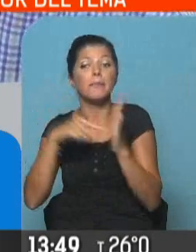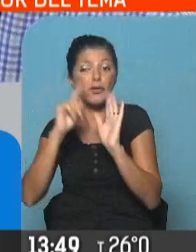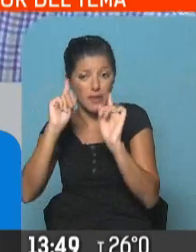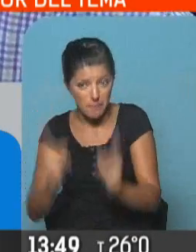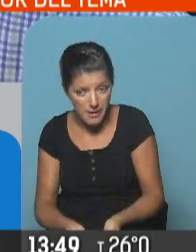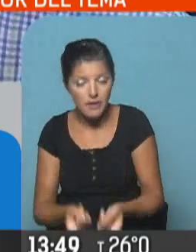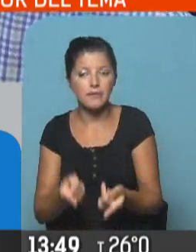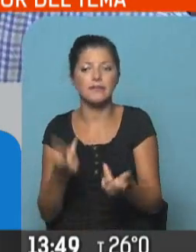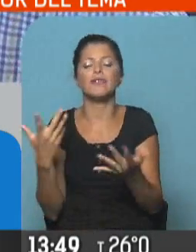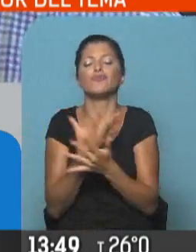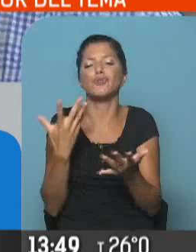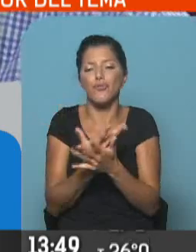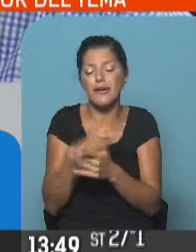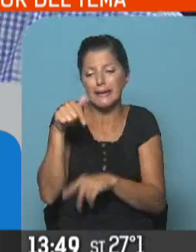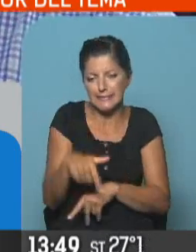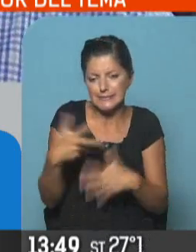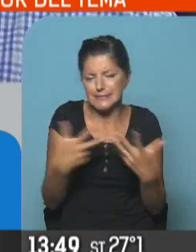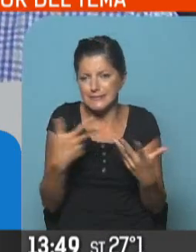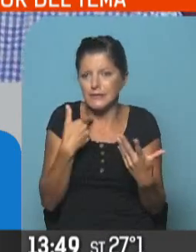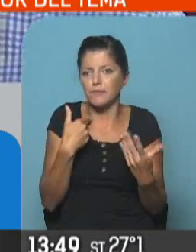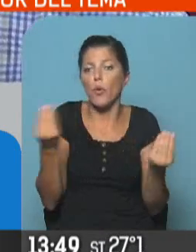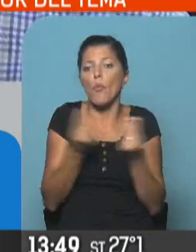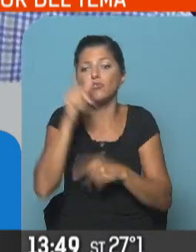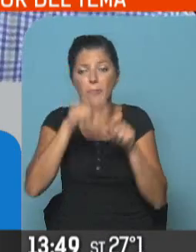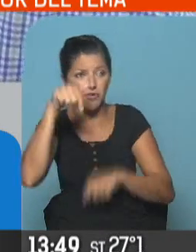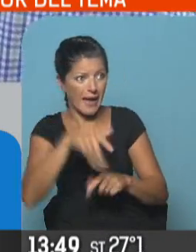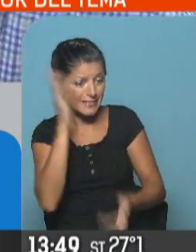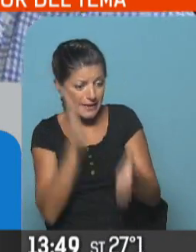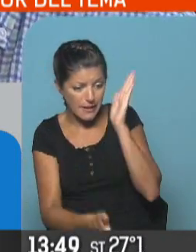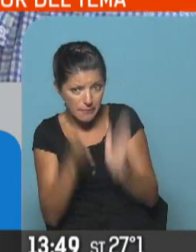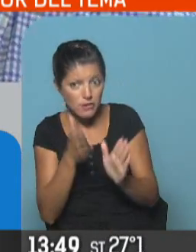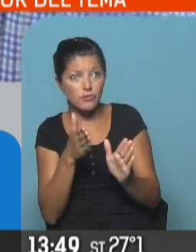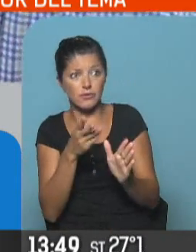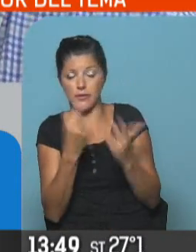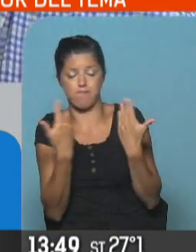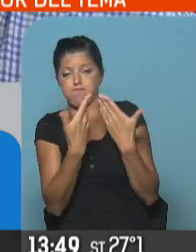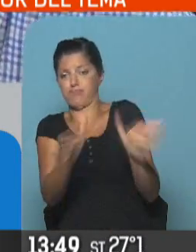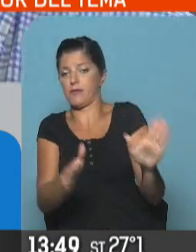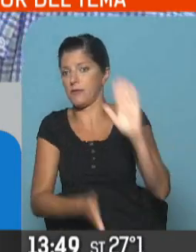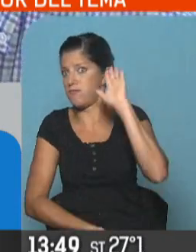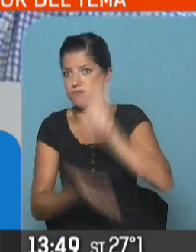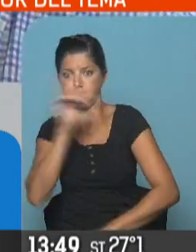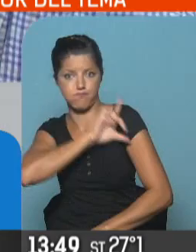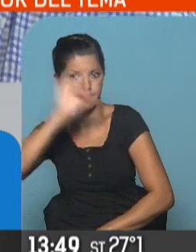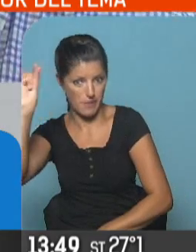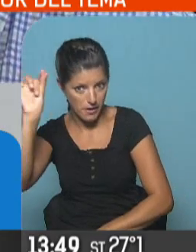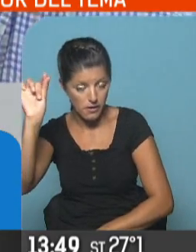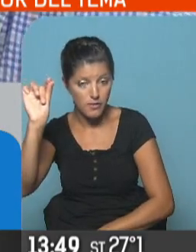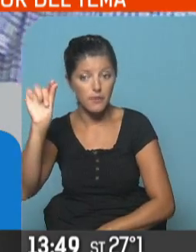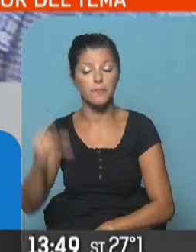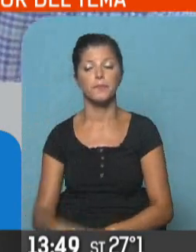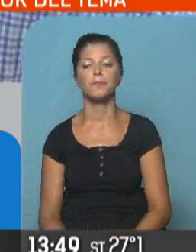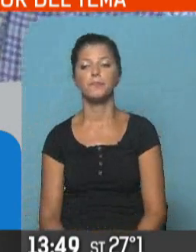el destierro. Conozco muchas personas que han abandonado tratamientos médicos, muchas familias bolivianas que han abandonado tratamientos médicos acá en Buenos